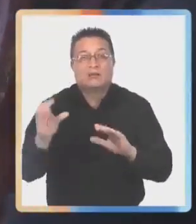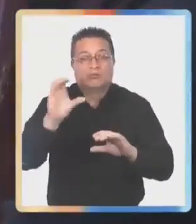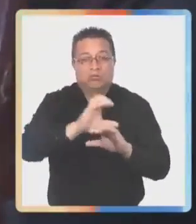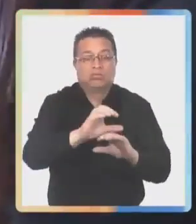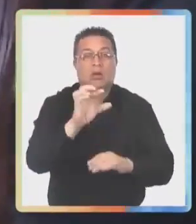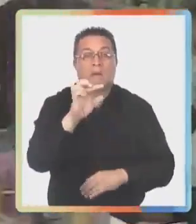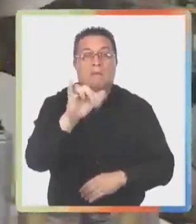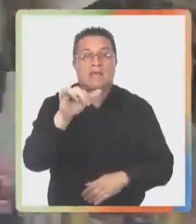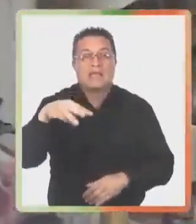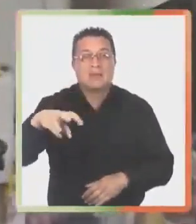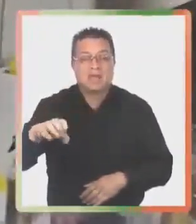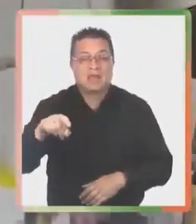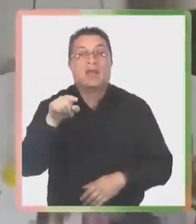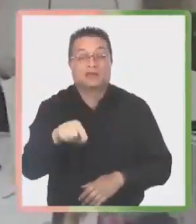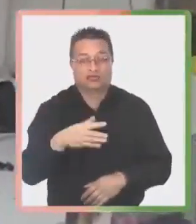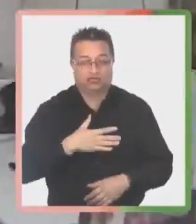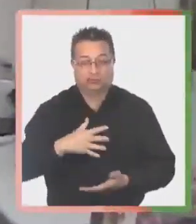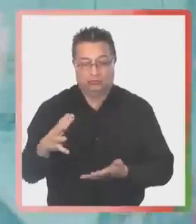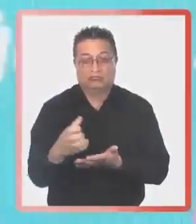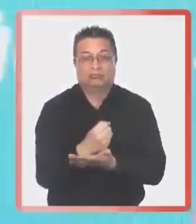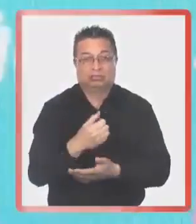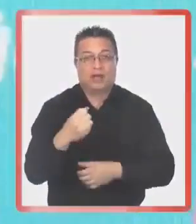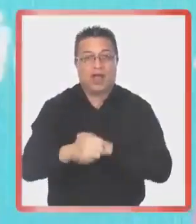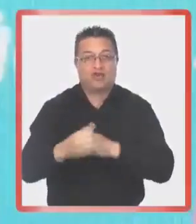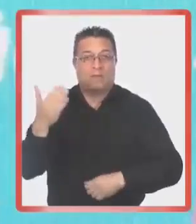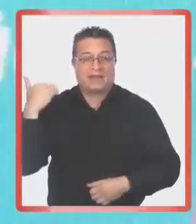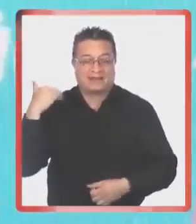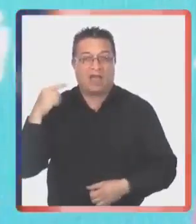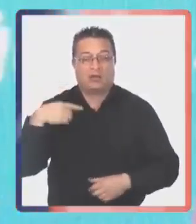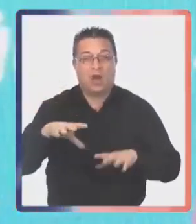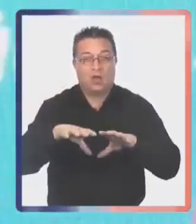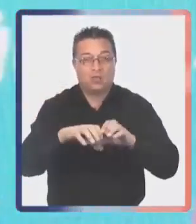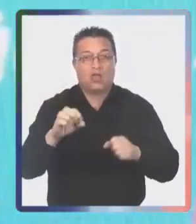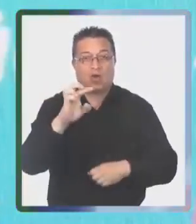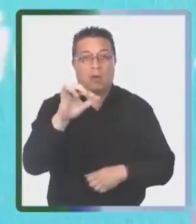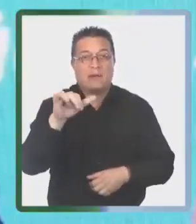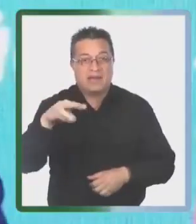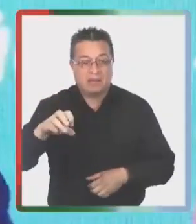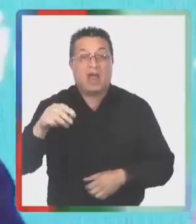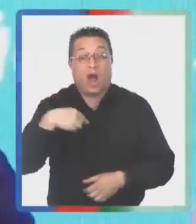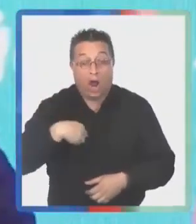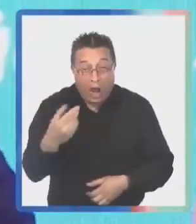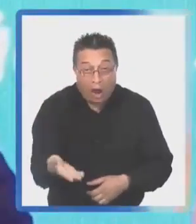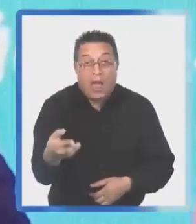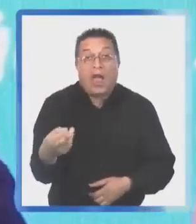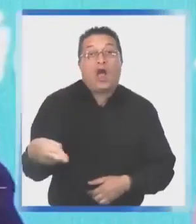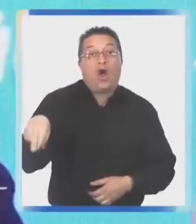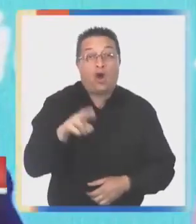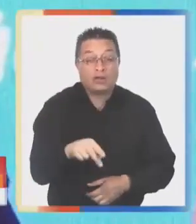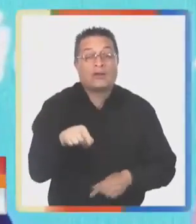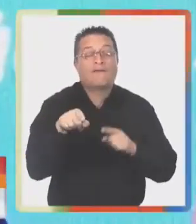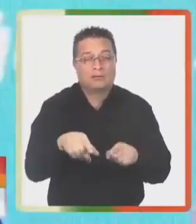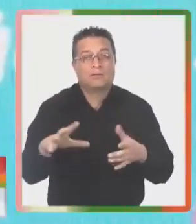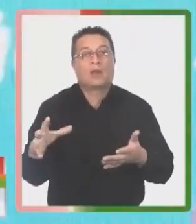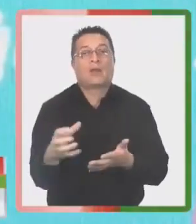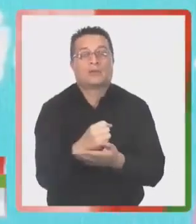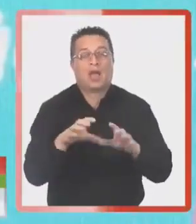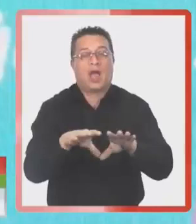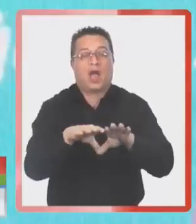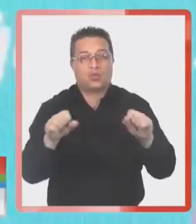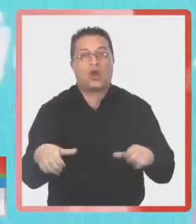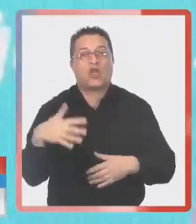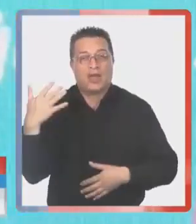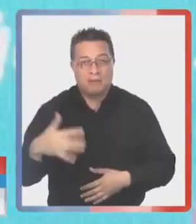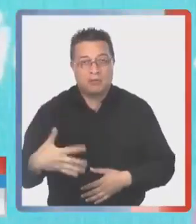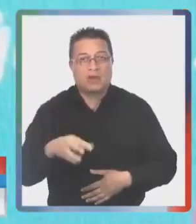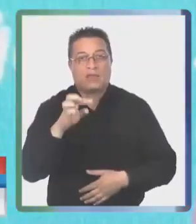un subsidio a las pymes, que fue el que logramos el año pasado con acuerdo con las pymes. Hoy día nuevamente estamos llegando a un acuerdo con